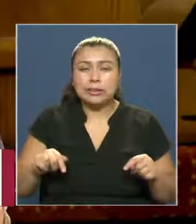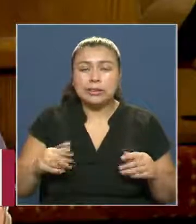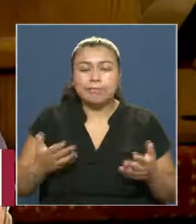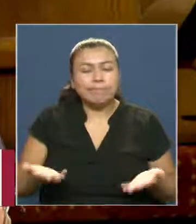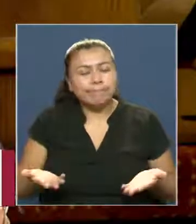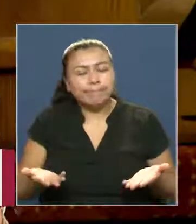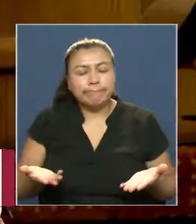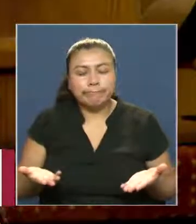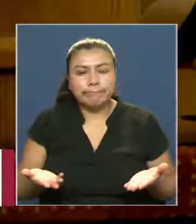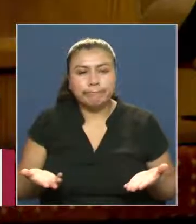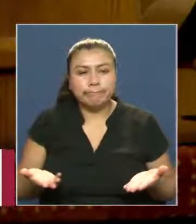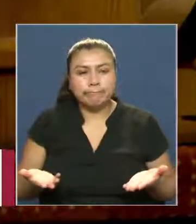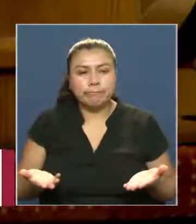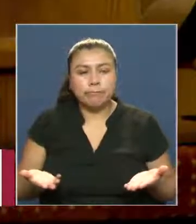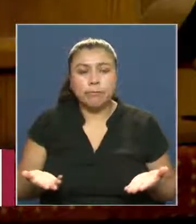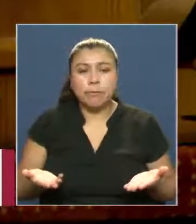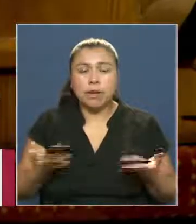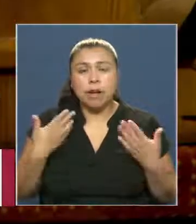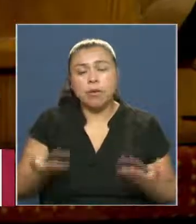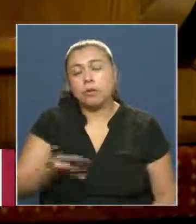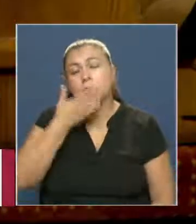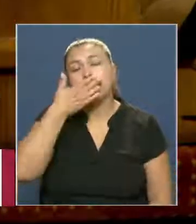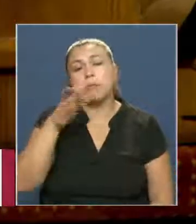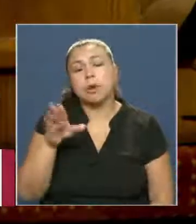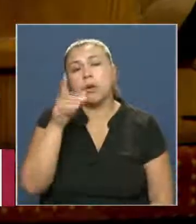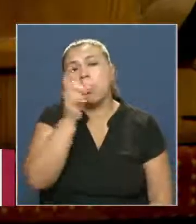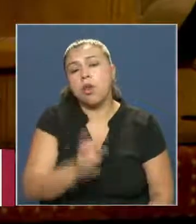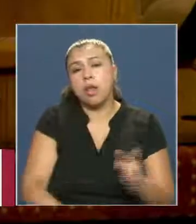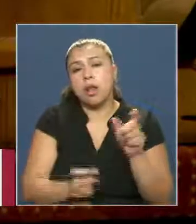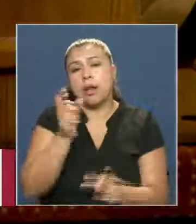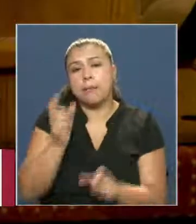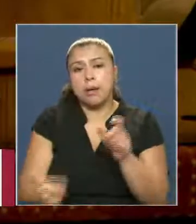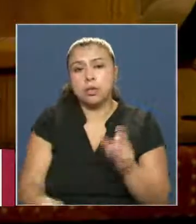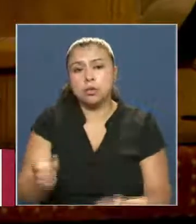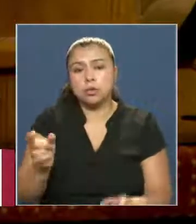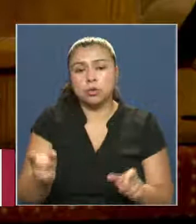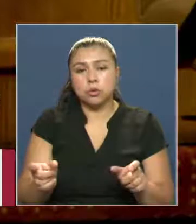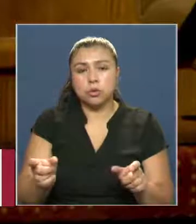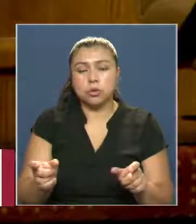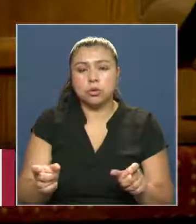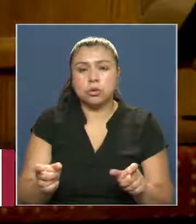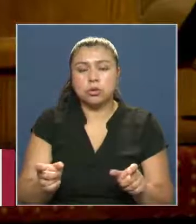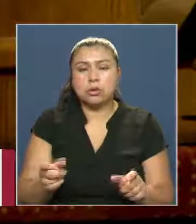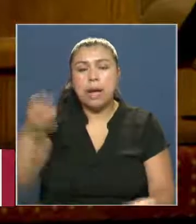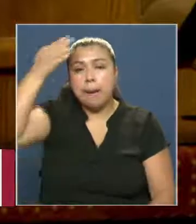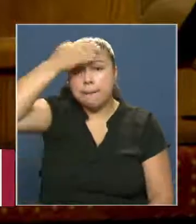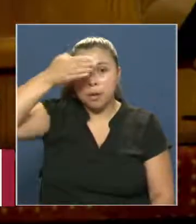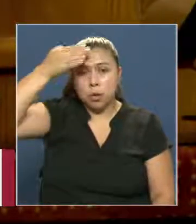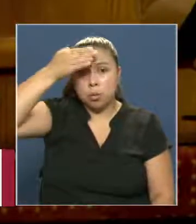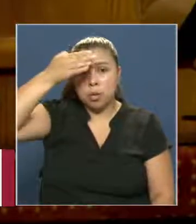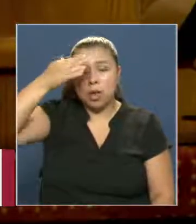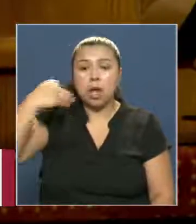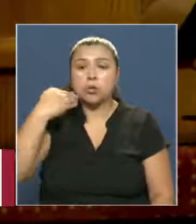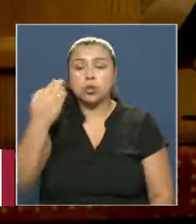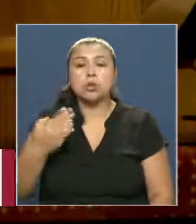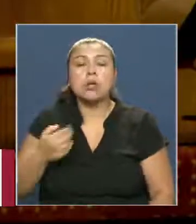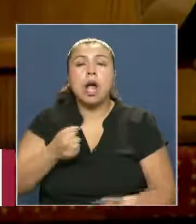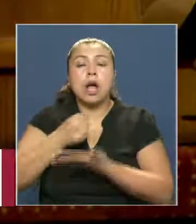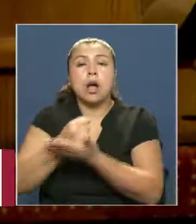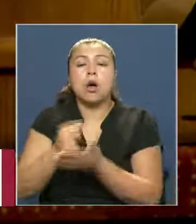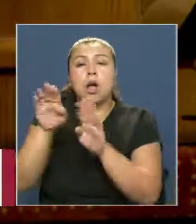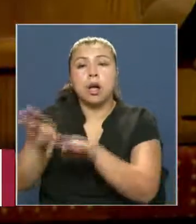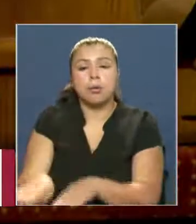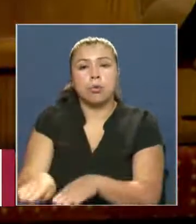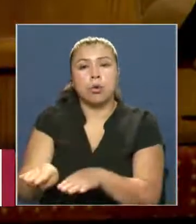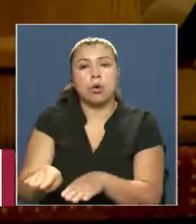aparece lo mejor de las personas en materia de lo que significa la preocupación, la solidaridad, el apoyo, en fin.